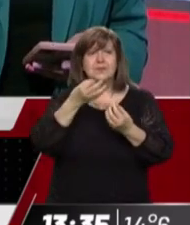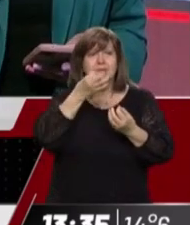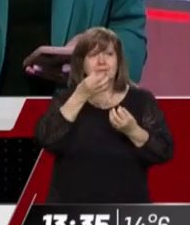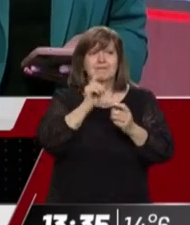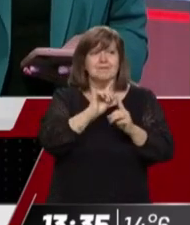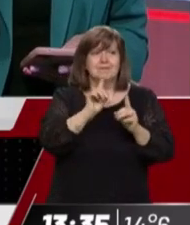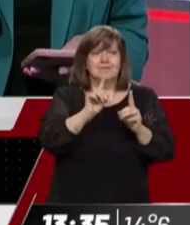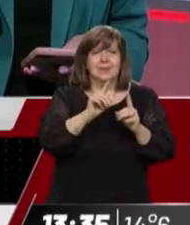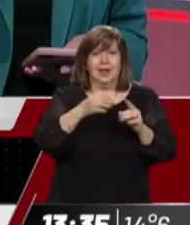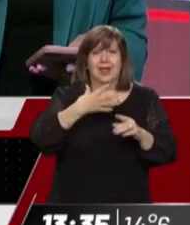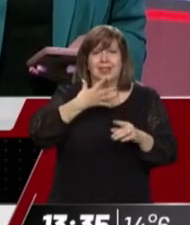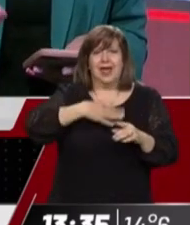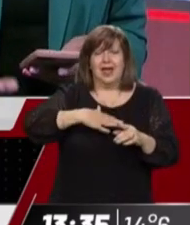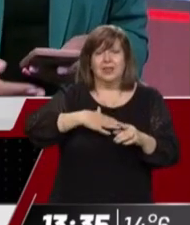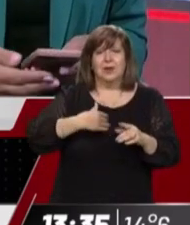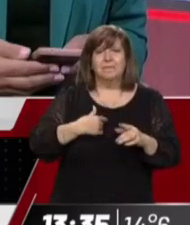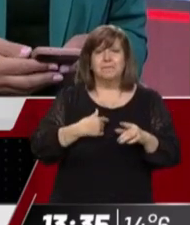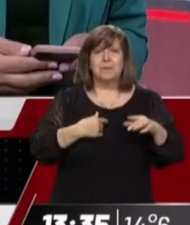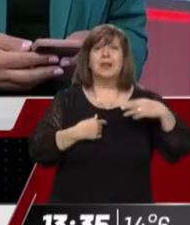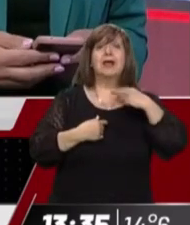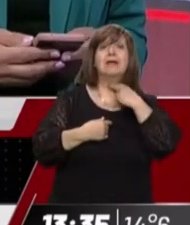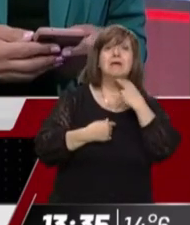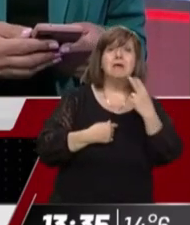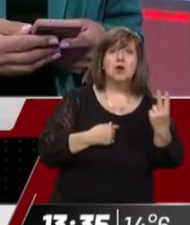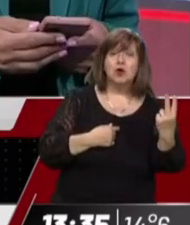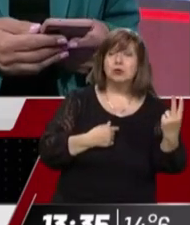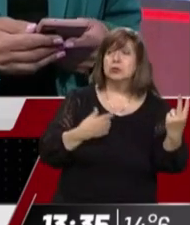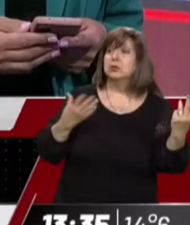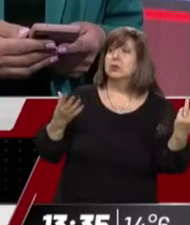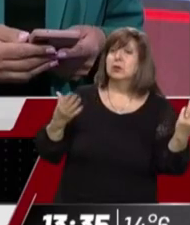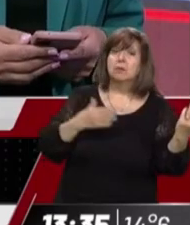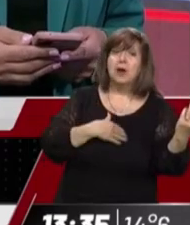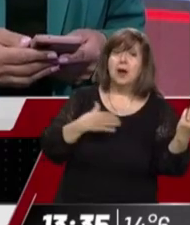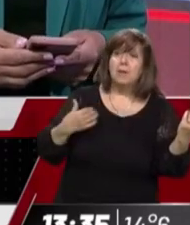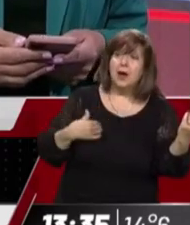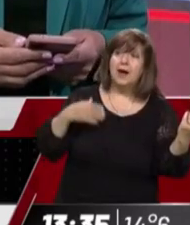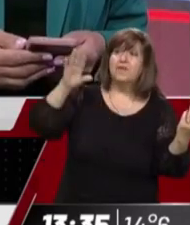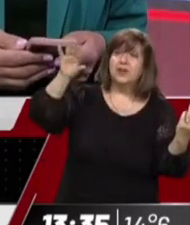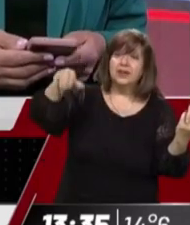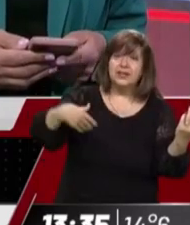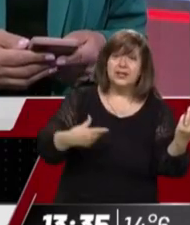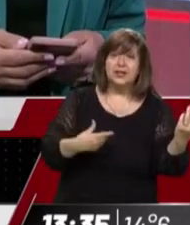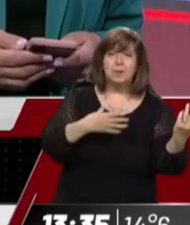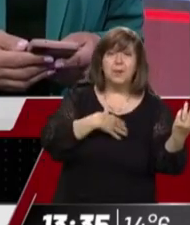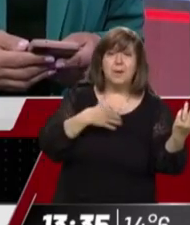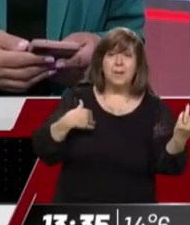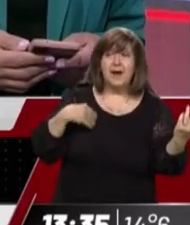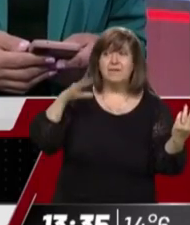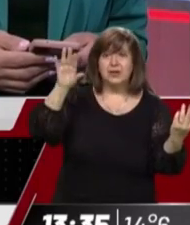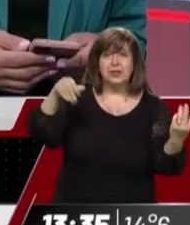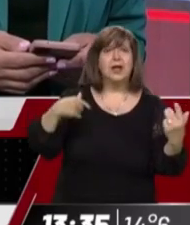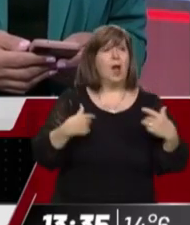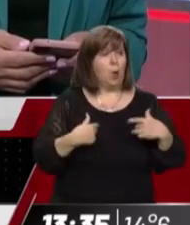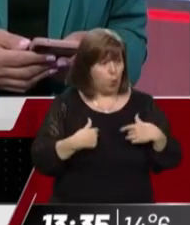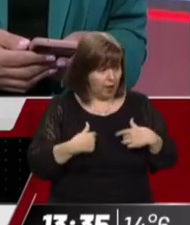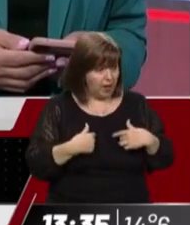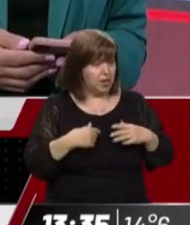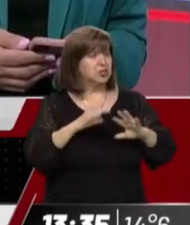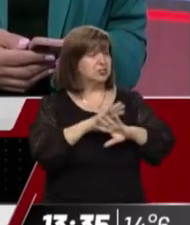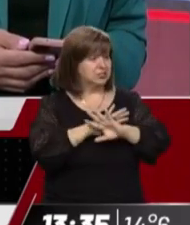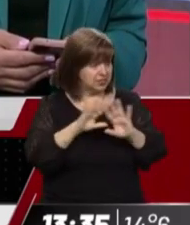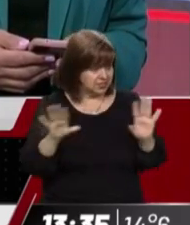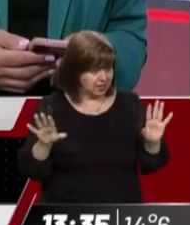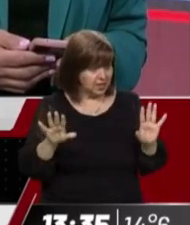sentía que la ausencia de la madre era muy dificultoso para los niños. Así que ahora están viviendo con la mamá